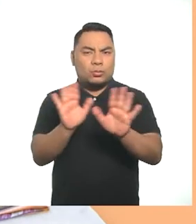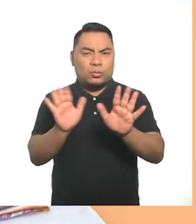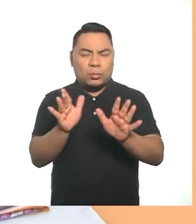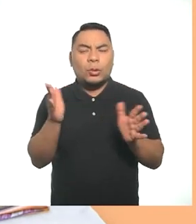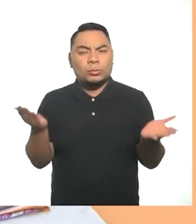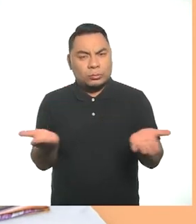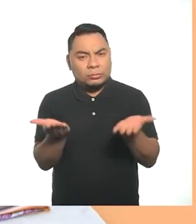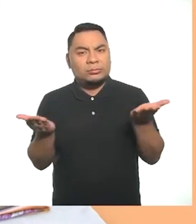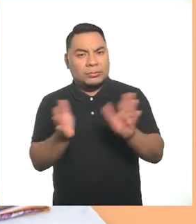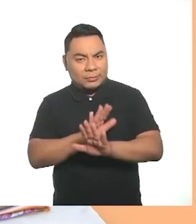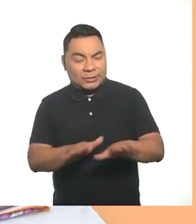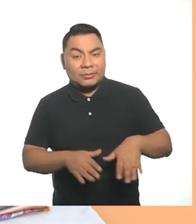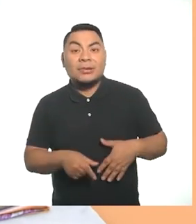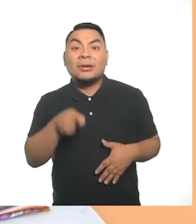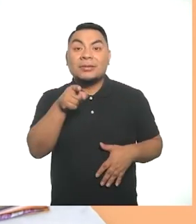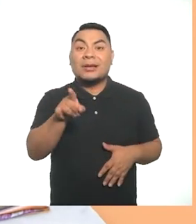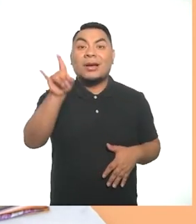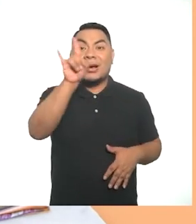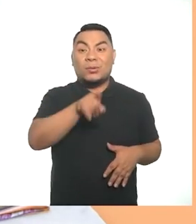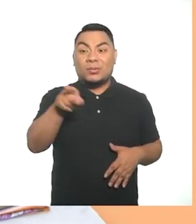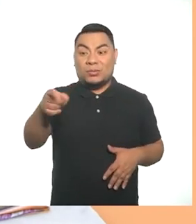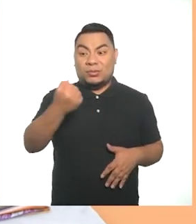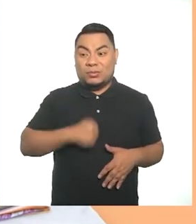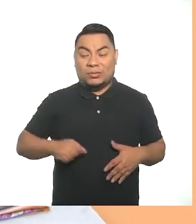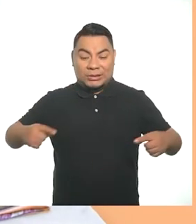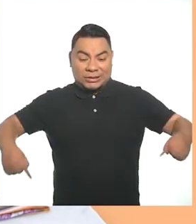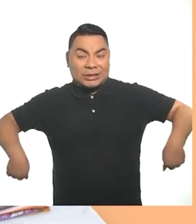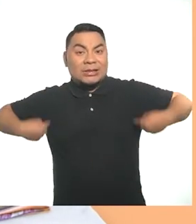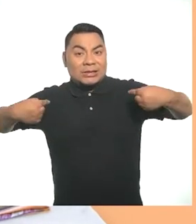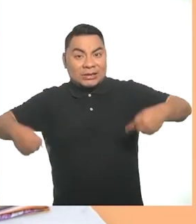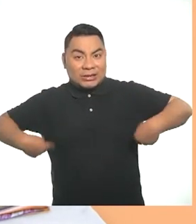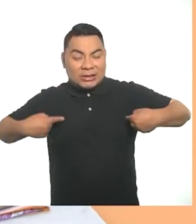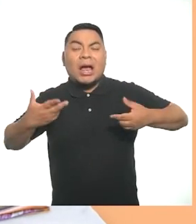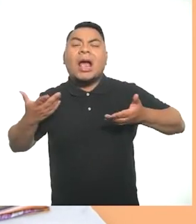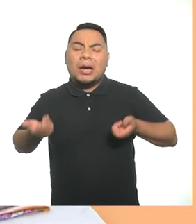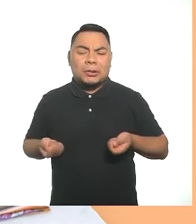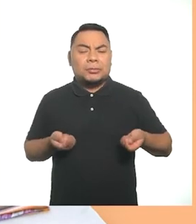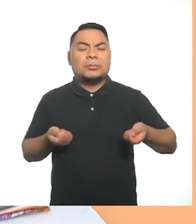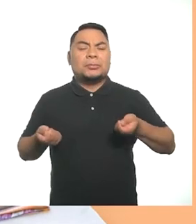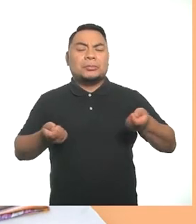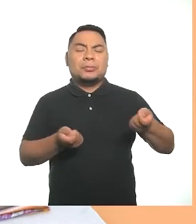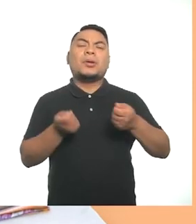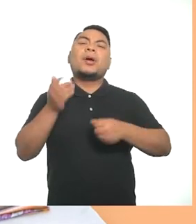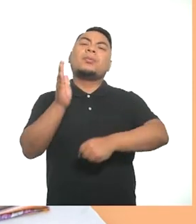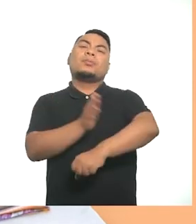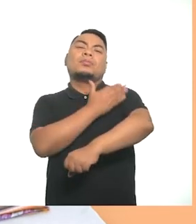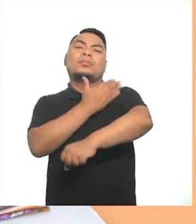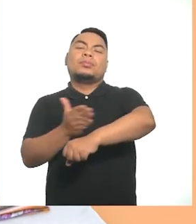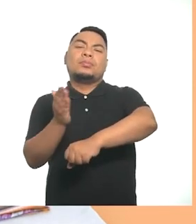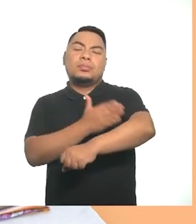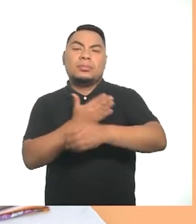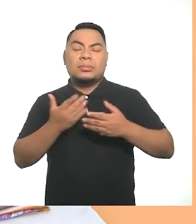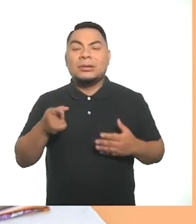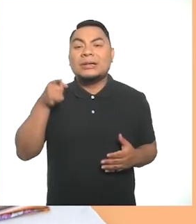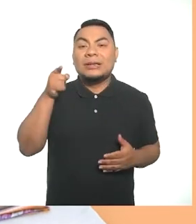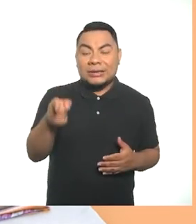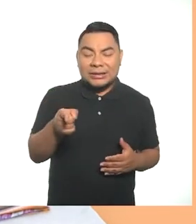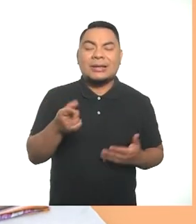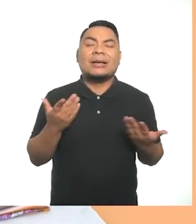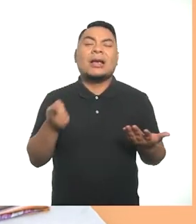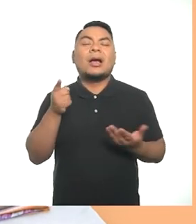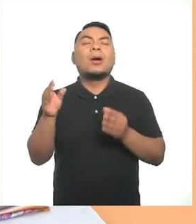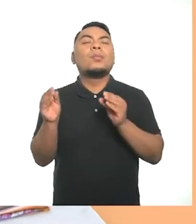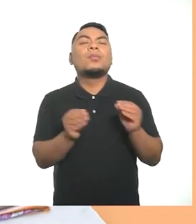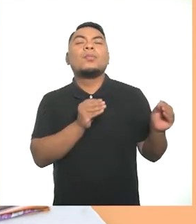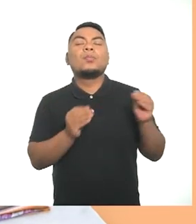presionen. Si usas silla de ruedas, trasládenla al ritmo de la música mientras ella o